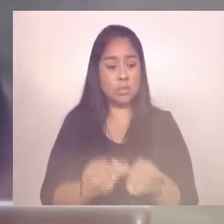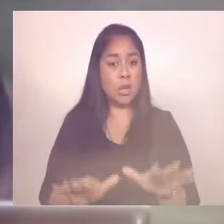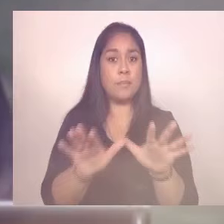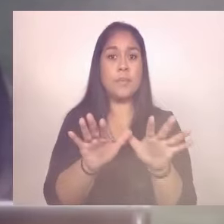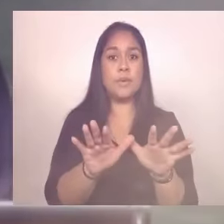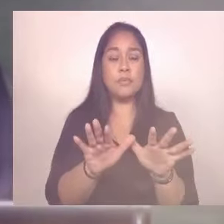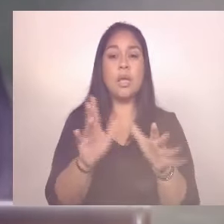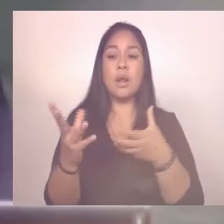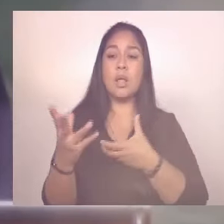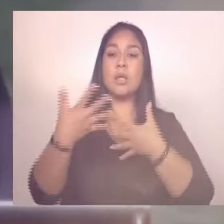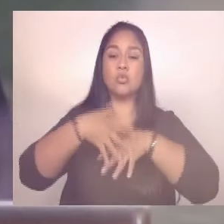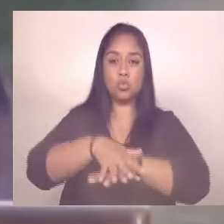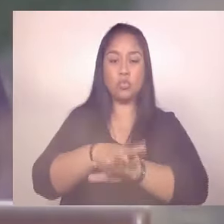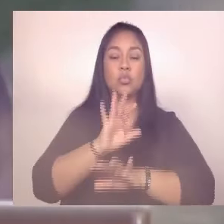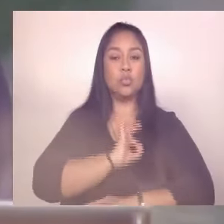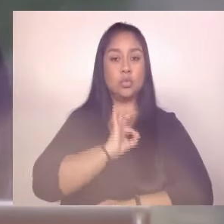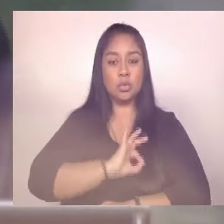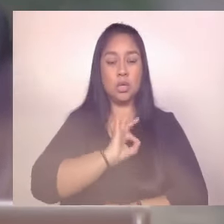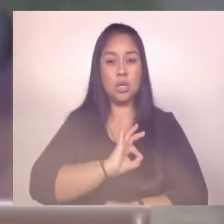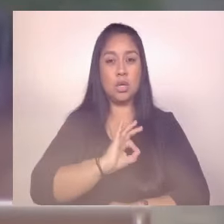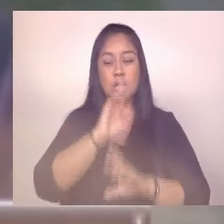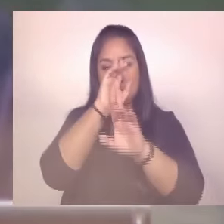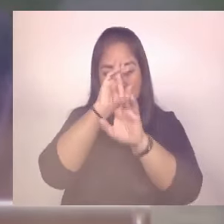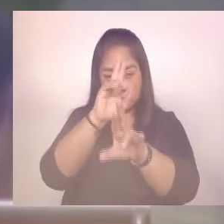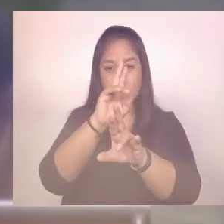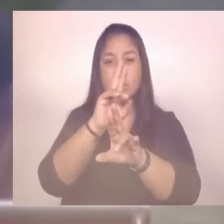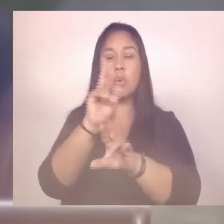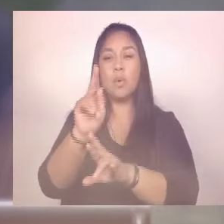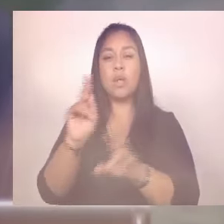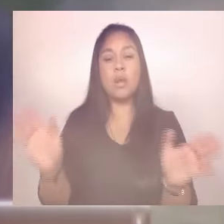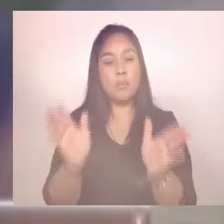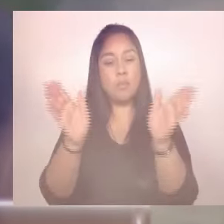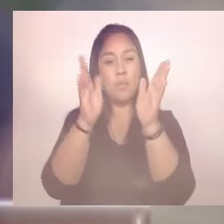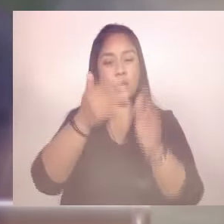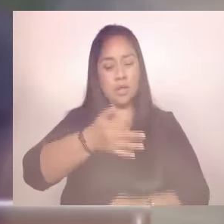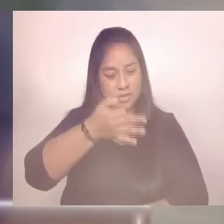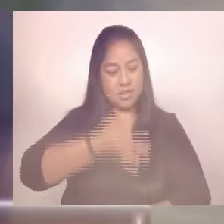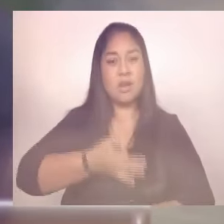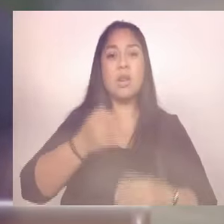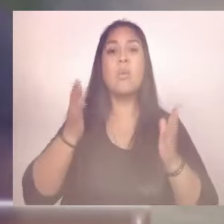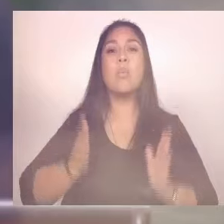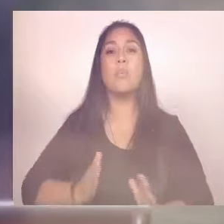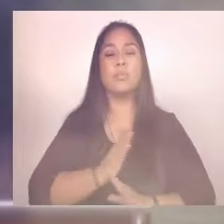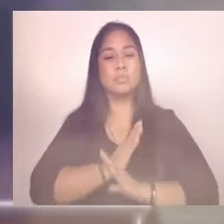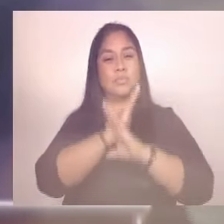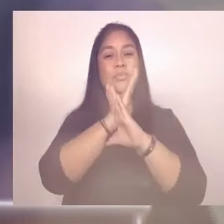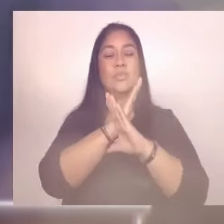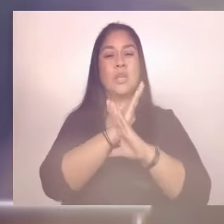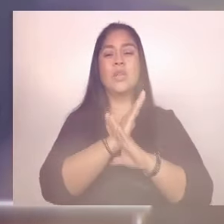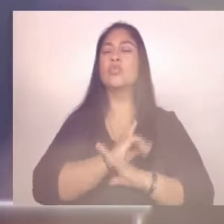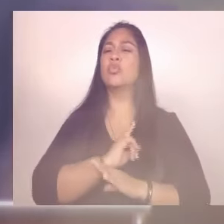medio ambiente, la inclusión social, el respeto y la promoción de la dignidad humana y la